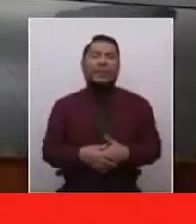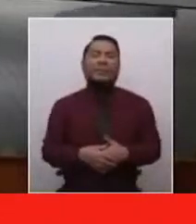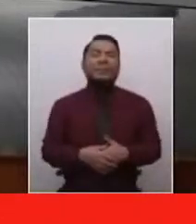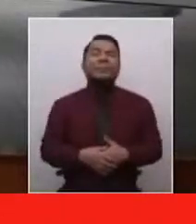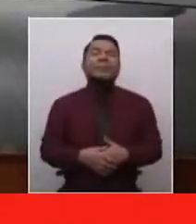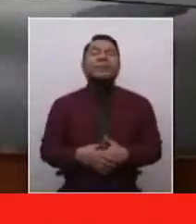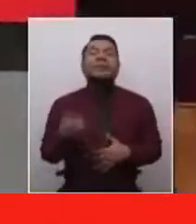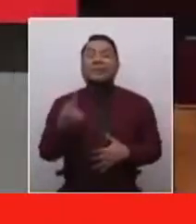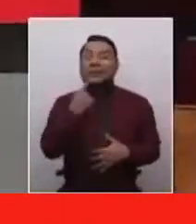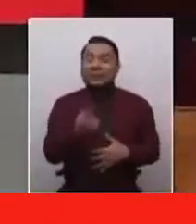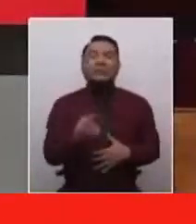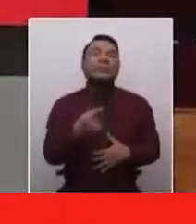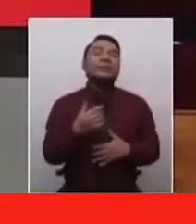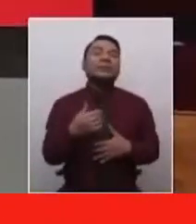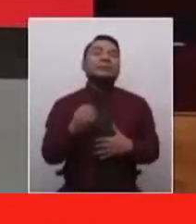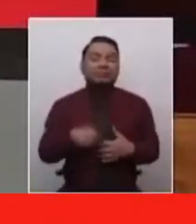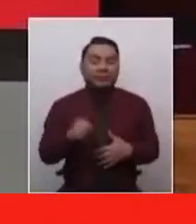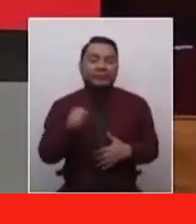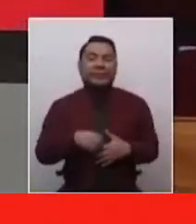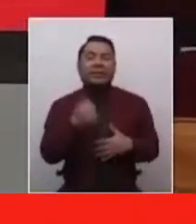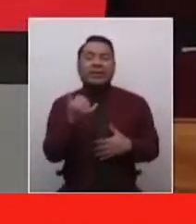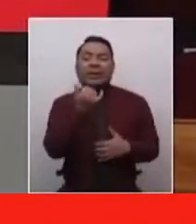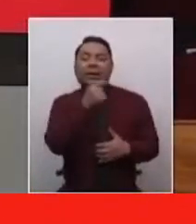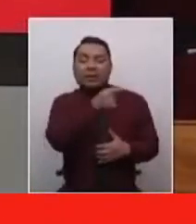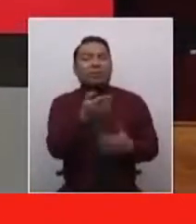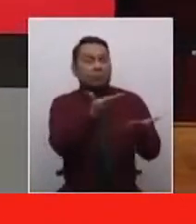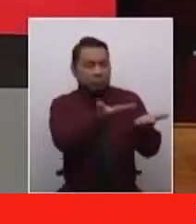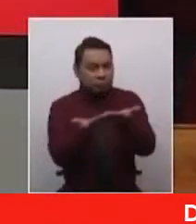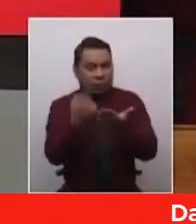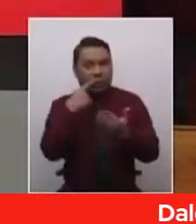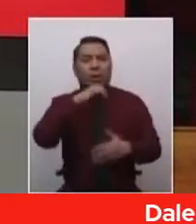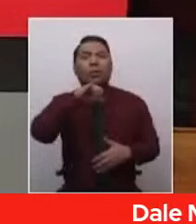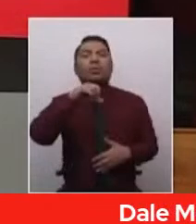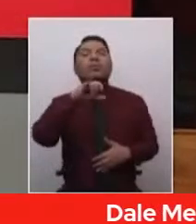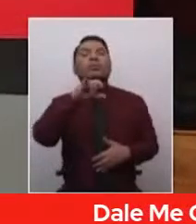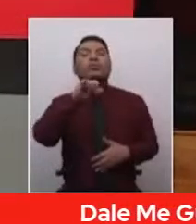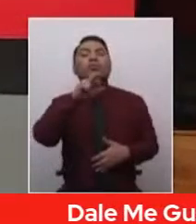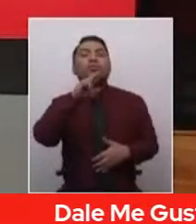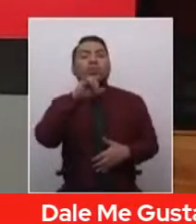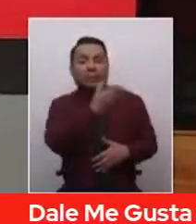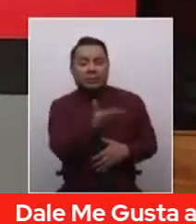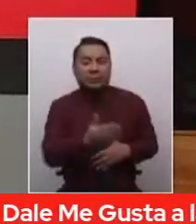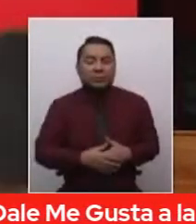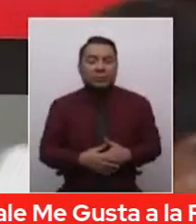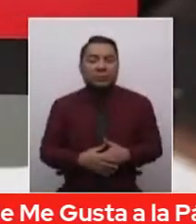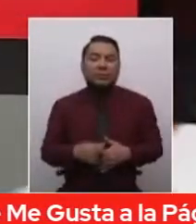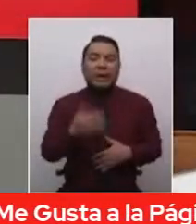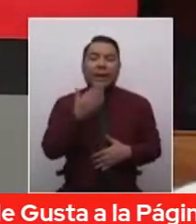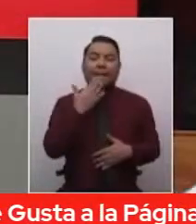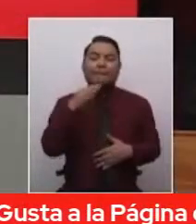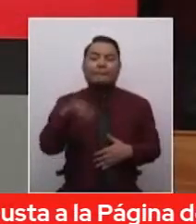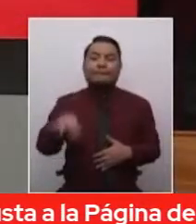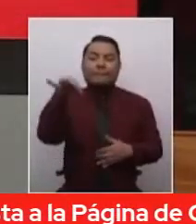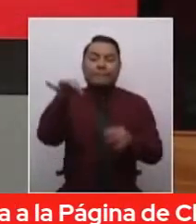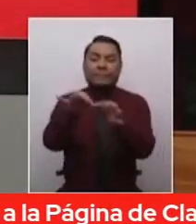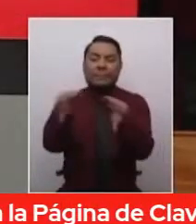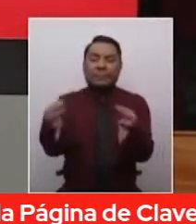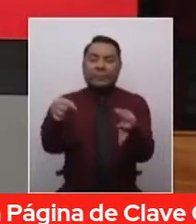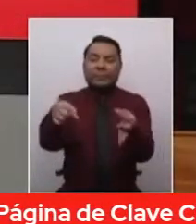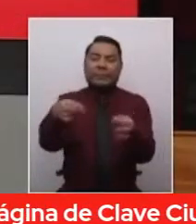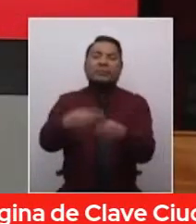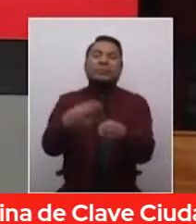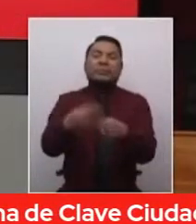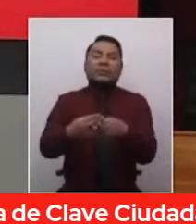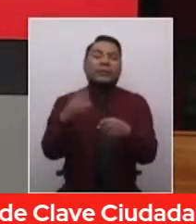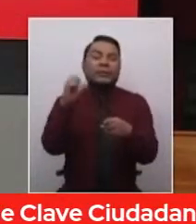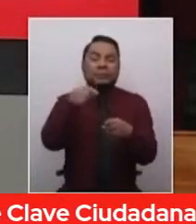por error de alguno de los otros candidatos. Adelante, por favor. Alguien sacó dos tarjetas, pero a usted le toca el último nombre. No se